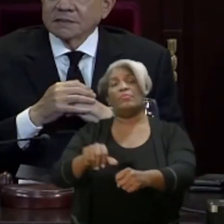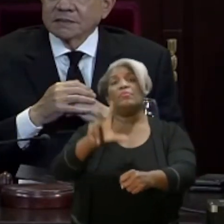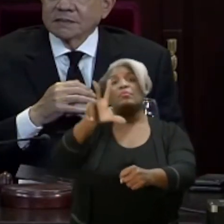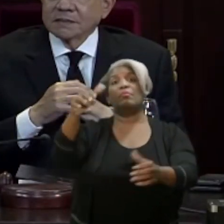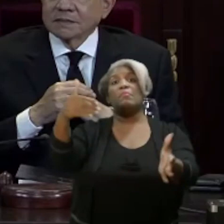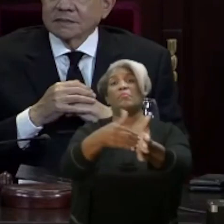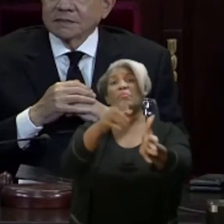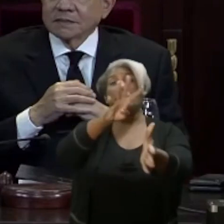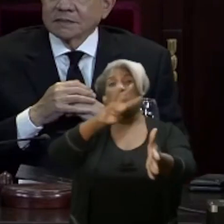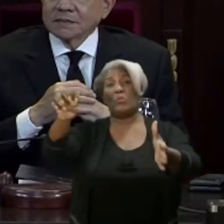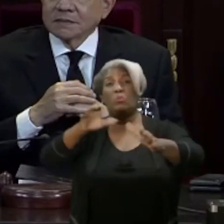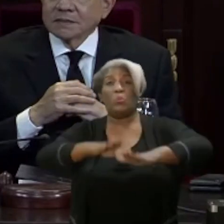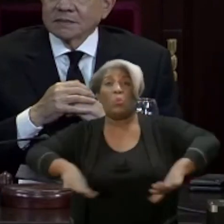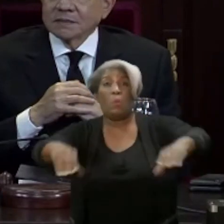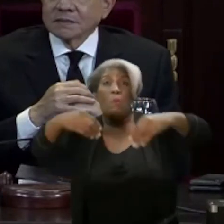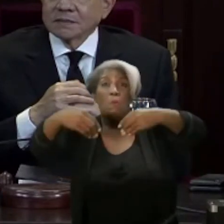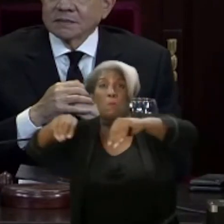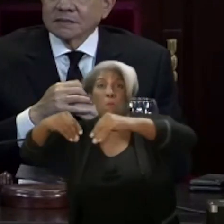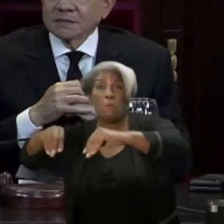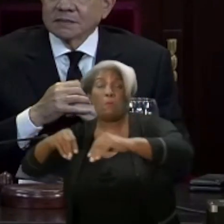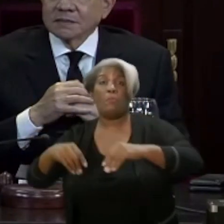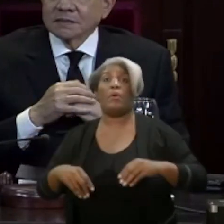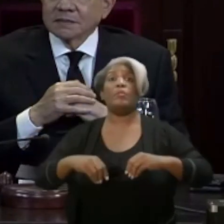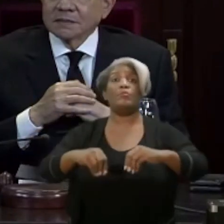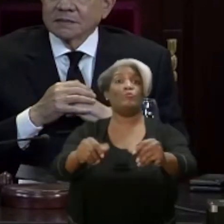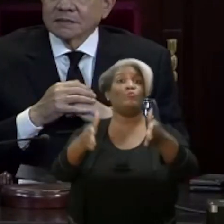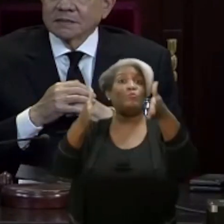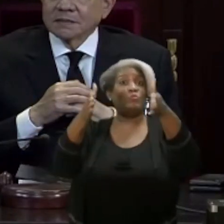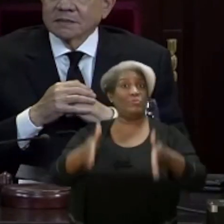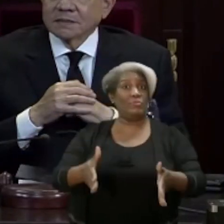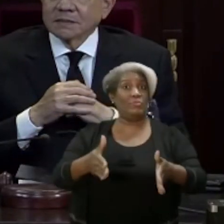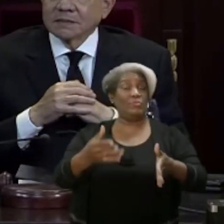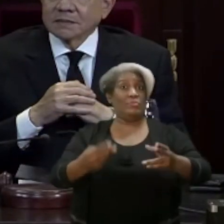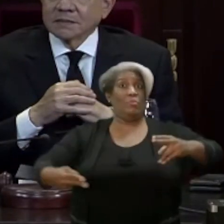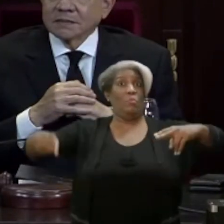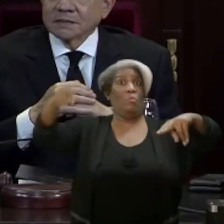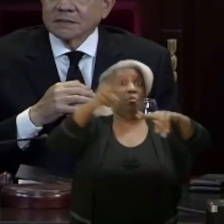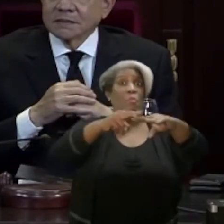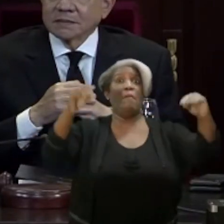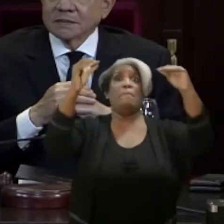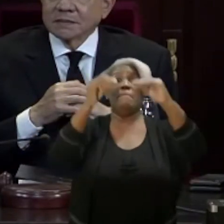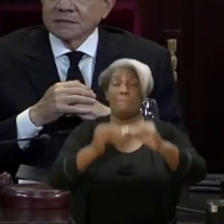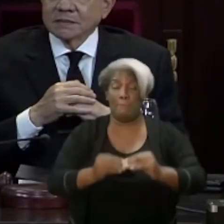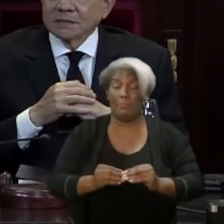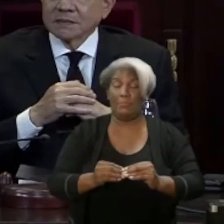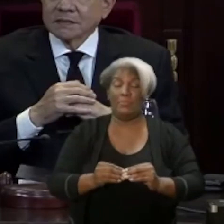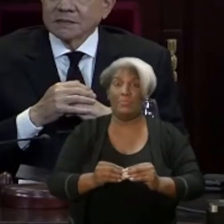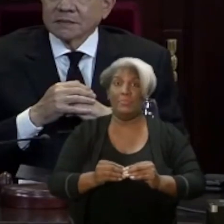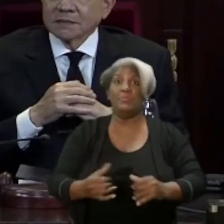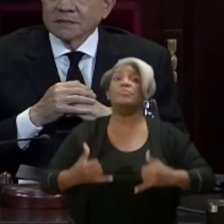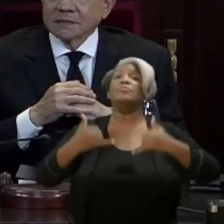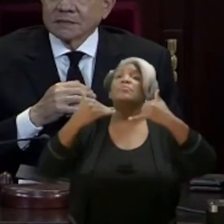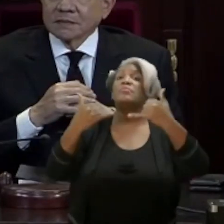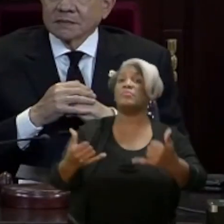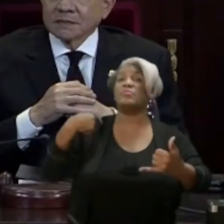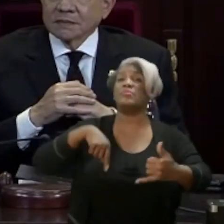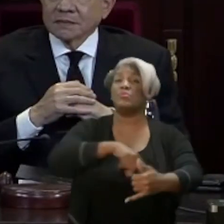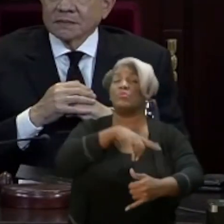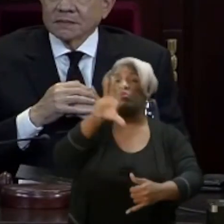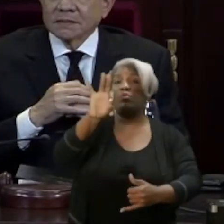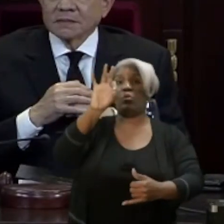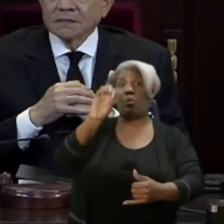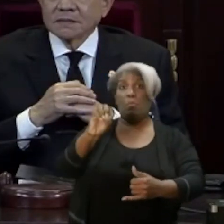un número mucho mayor que todos los puestos en marcha en el cuatrenio de gobierno anterior. Y actualmente realizamos